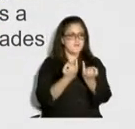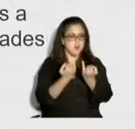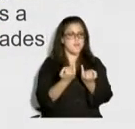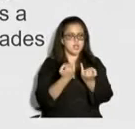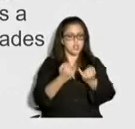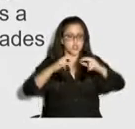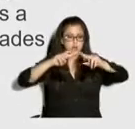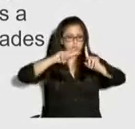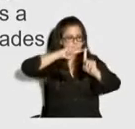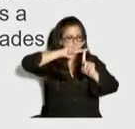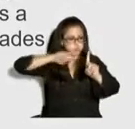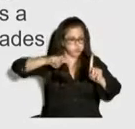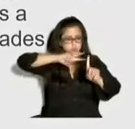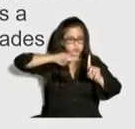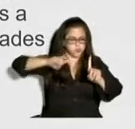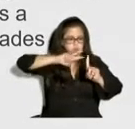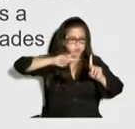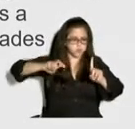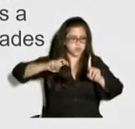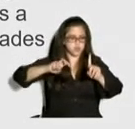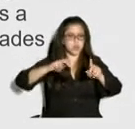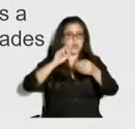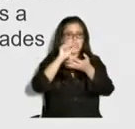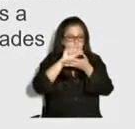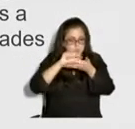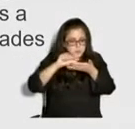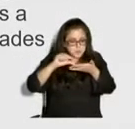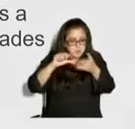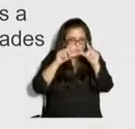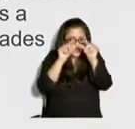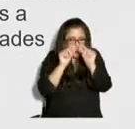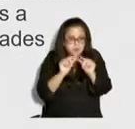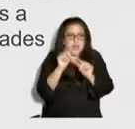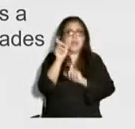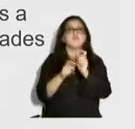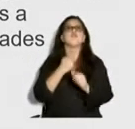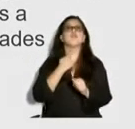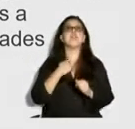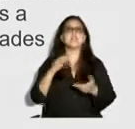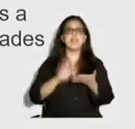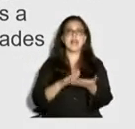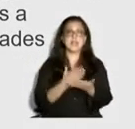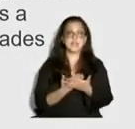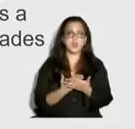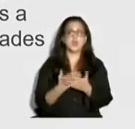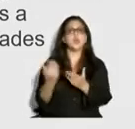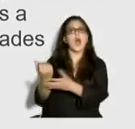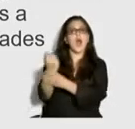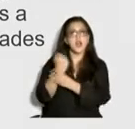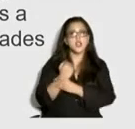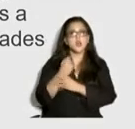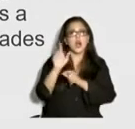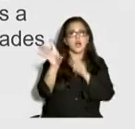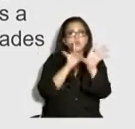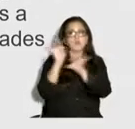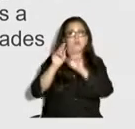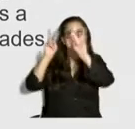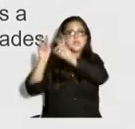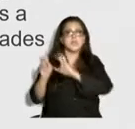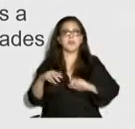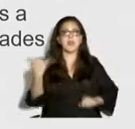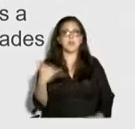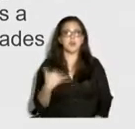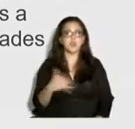investigación antropológica, microevolutiva. A los interesados en salud nos ayuda a descubrir factores